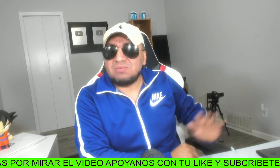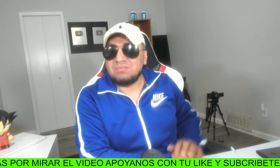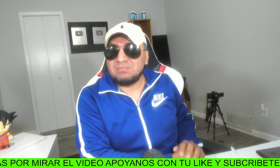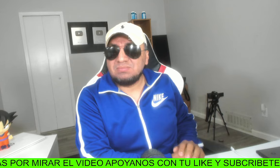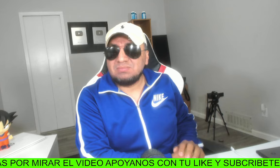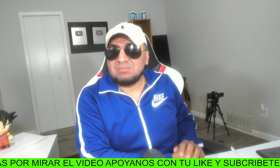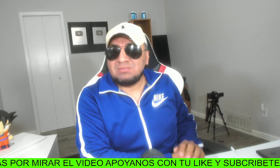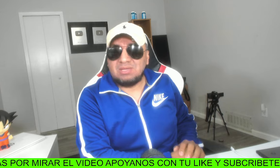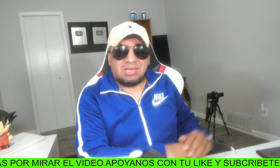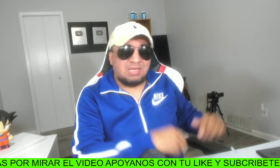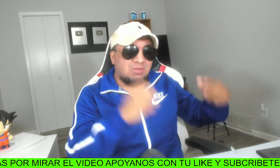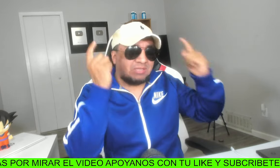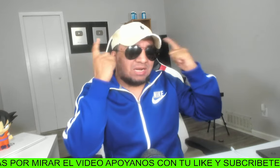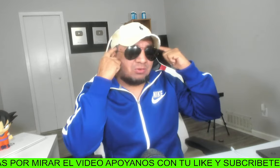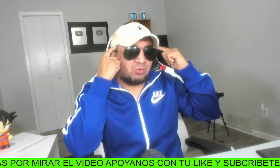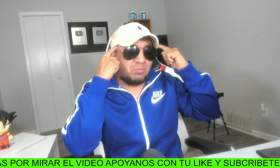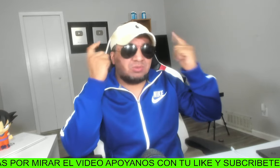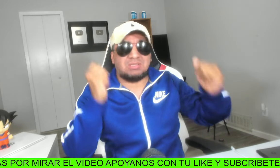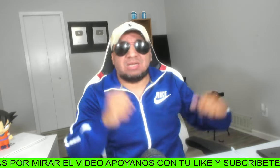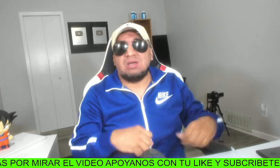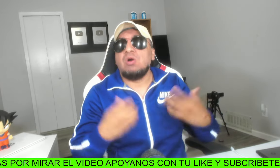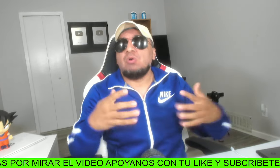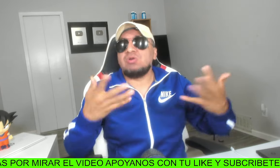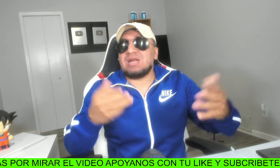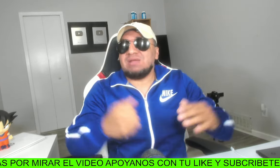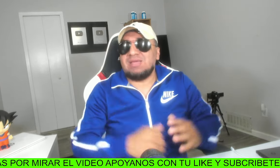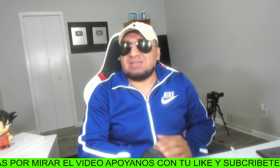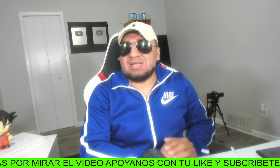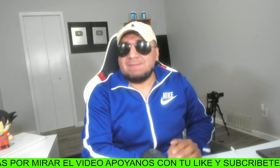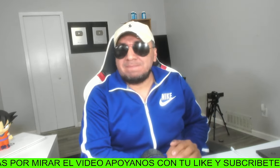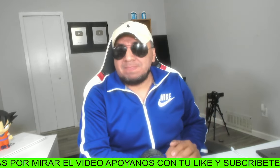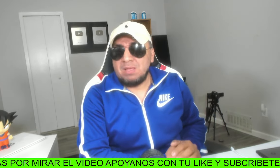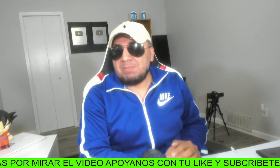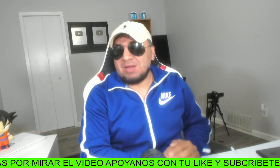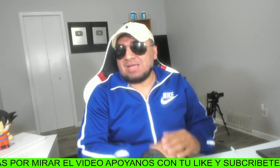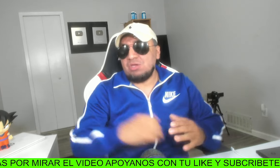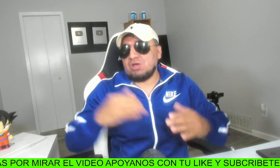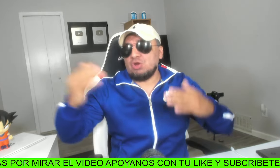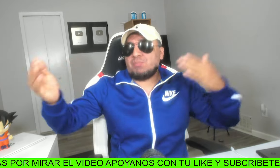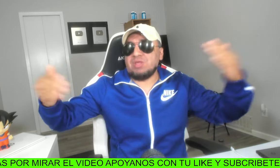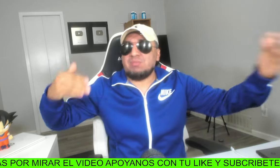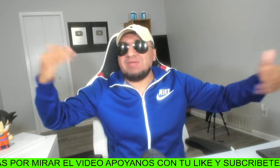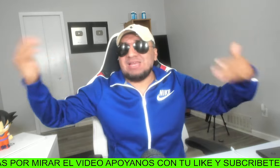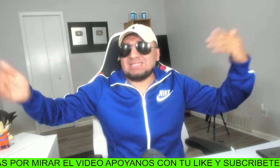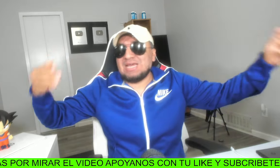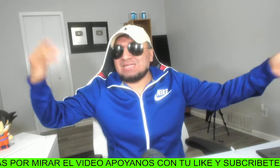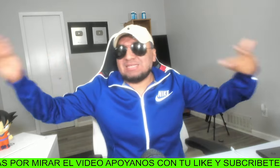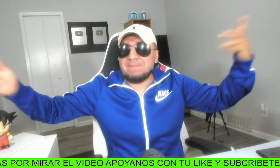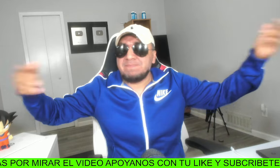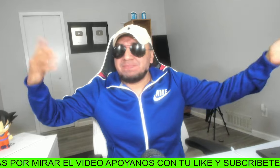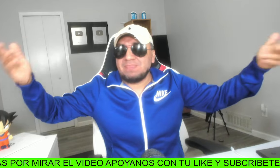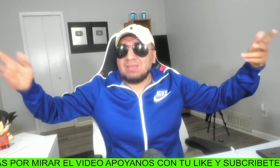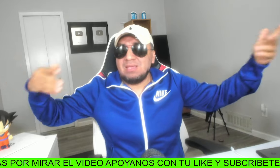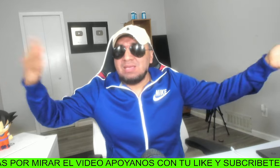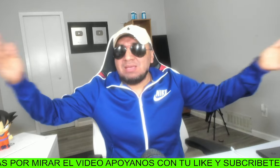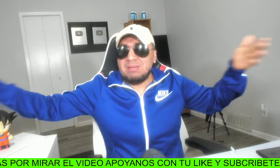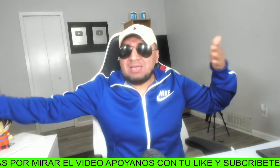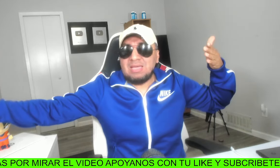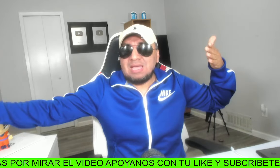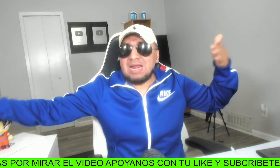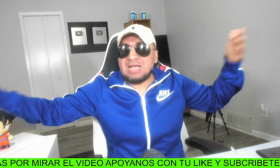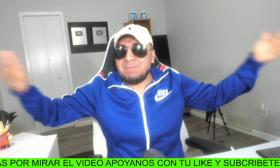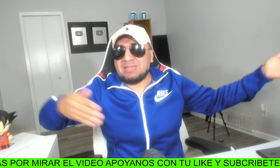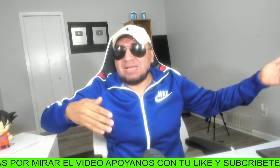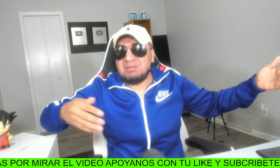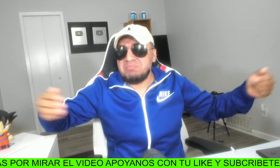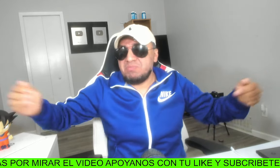sencillo. Aquí es de usar la tutumusta, una reventa. Para aquellos que no pueden movilizarse